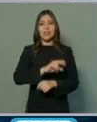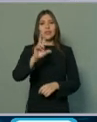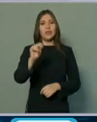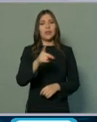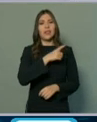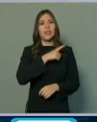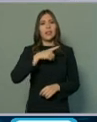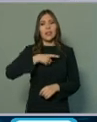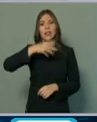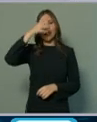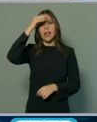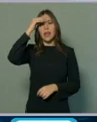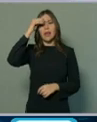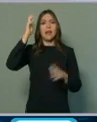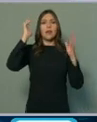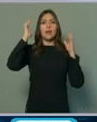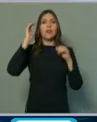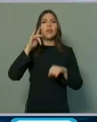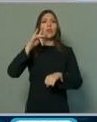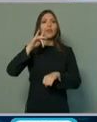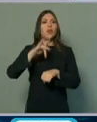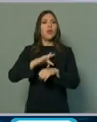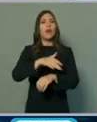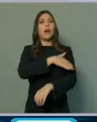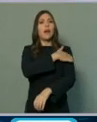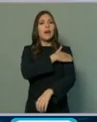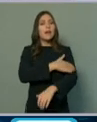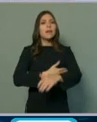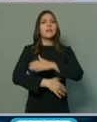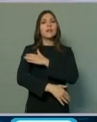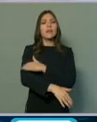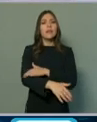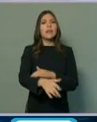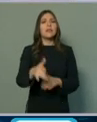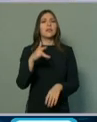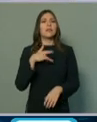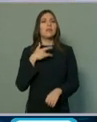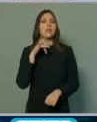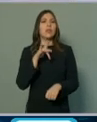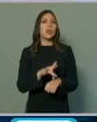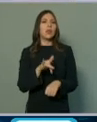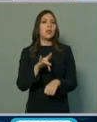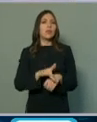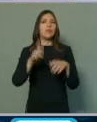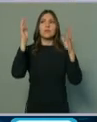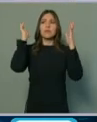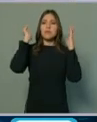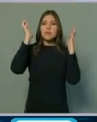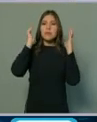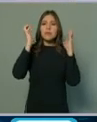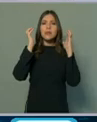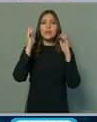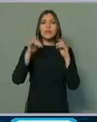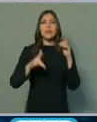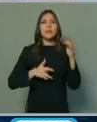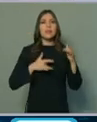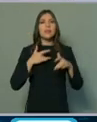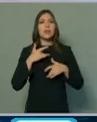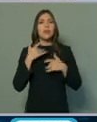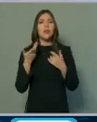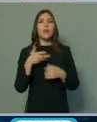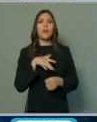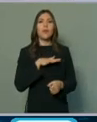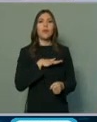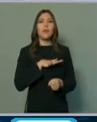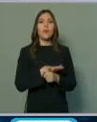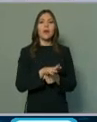verdad, aprender a acariciarte. Este es, digamos, como el primer paso, aprender a acariciarte a través del baño, hacerte consciente de la